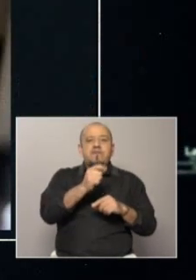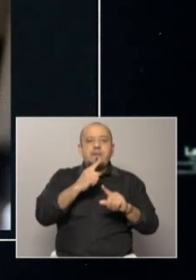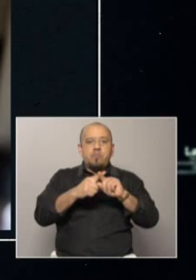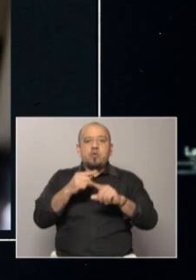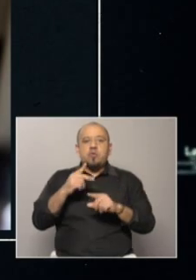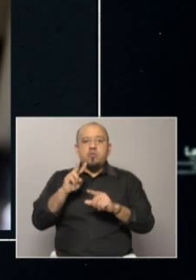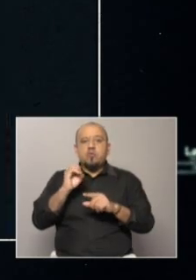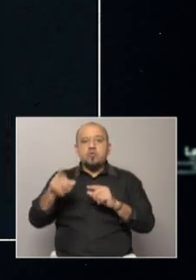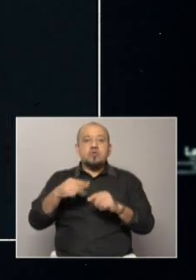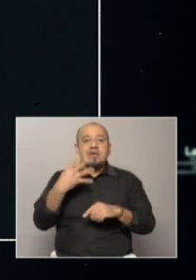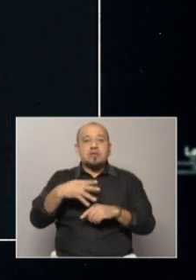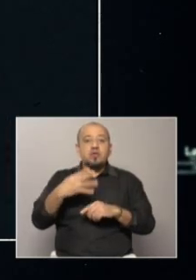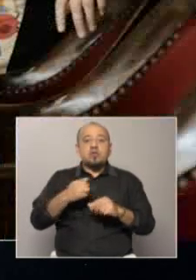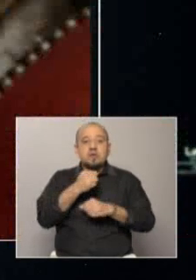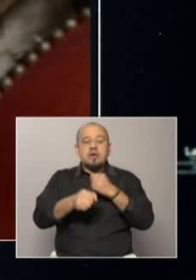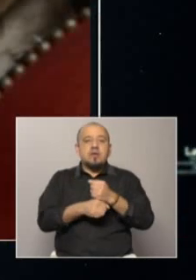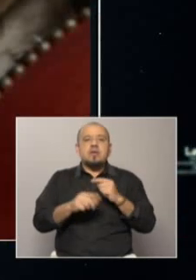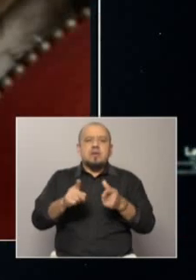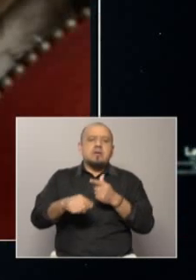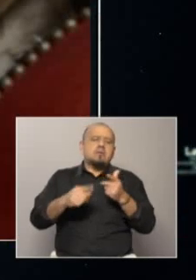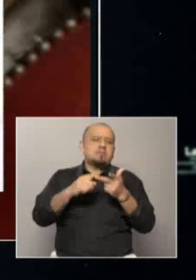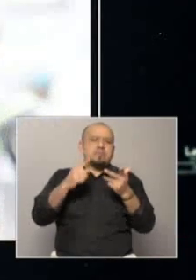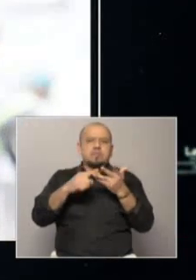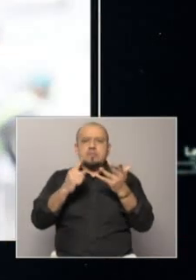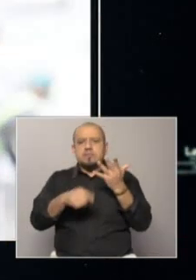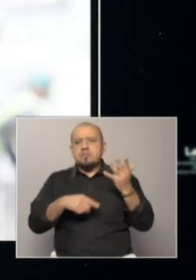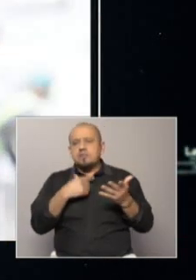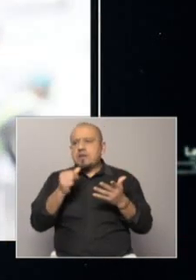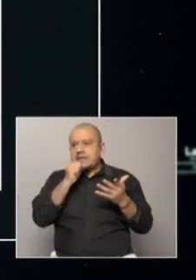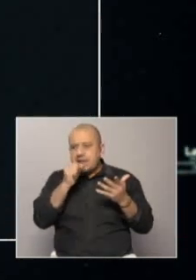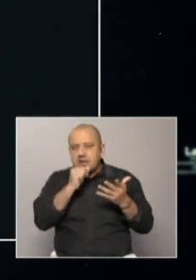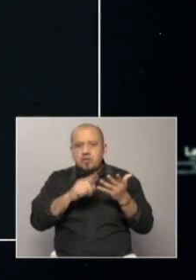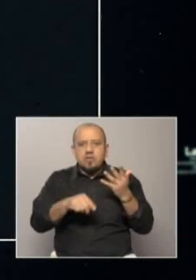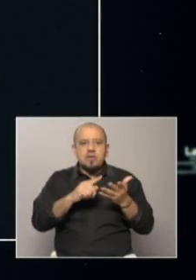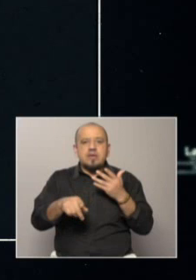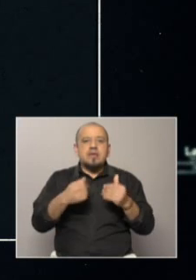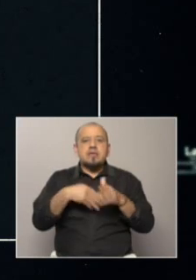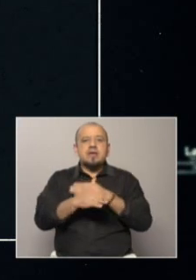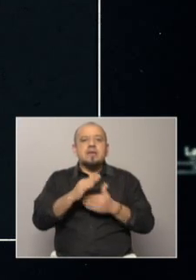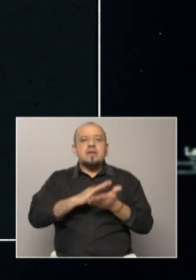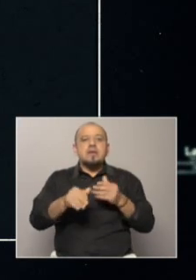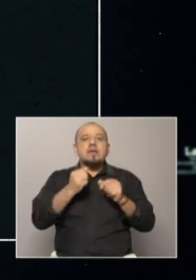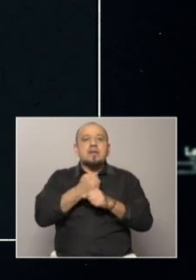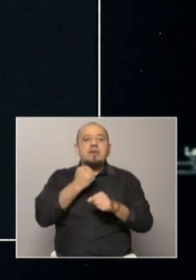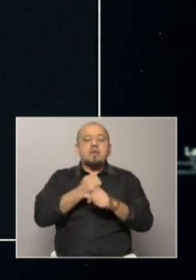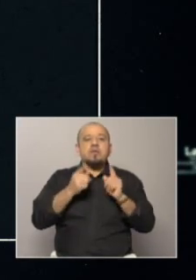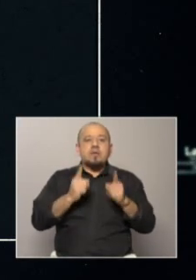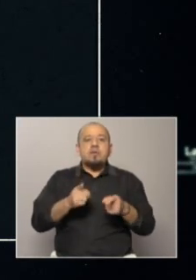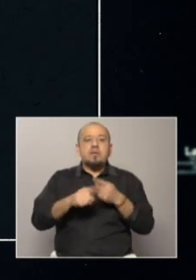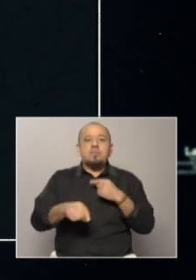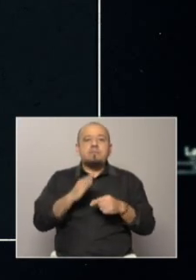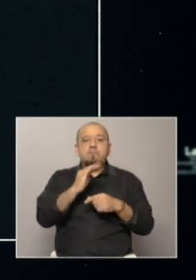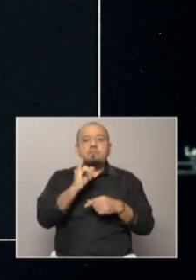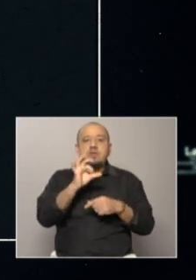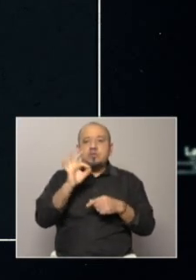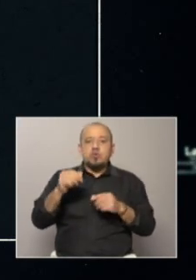durante 14 años. Aventujuegos, En Órbita, Mochileros, Cantando Bajito y Entrada Libre, y trabajó también en las ficciones Piso 8,